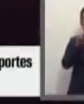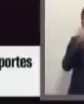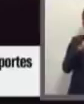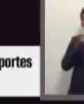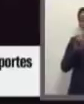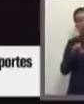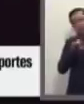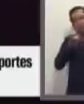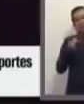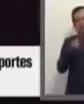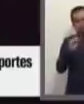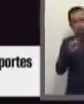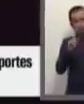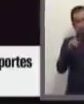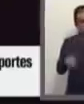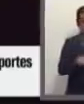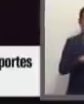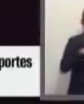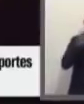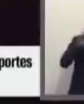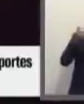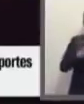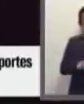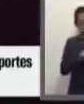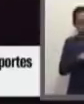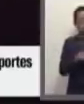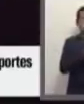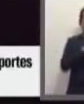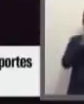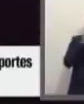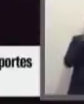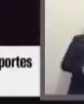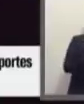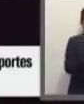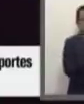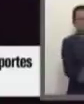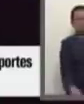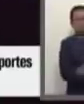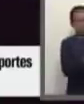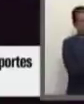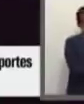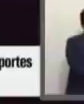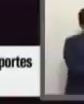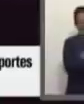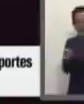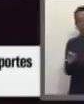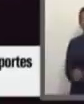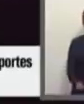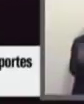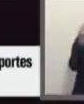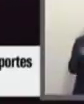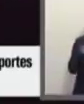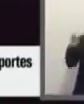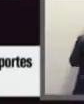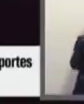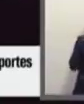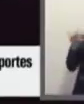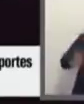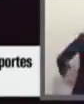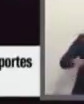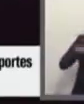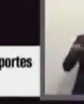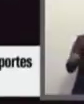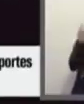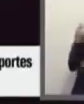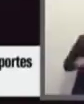Corazón de Jesús Calderón Hinojosa, Vicente Fox, Enrique Peña Nieto, y le dan este negocio al hombre más rico del mundo, Carlos Slim, que ni